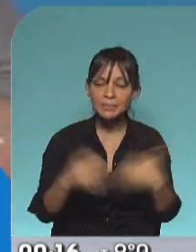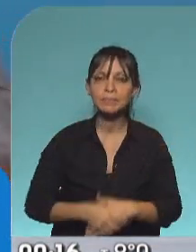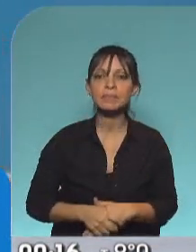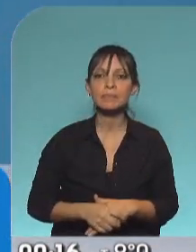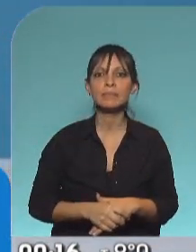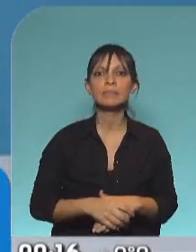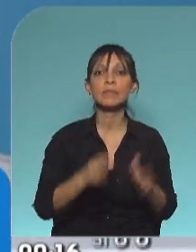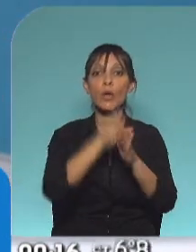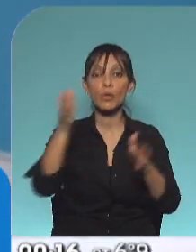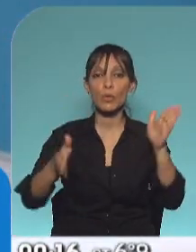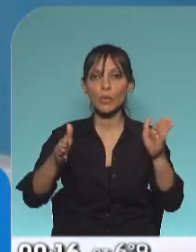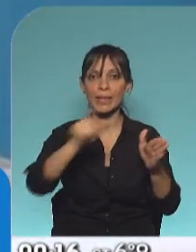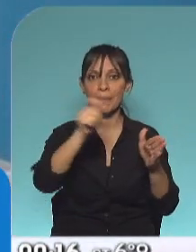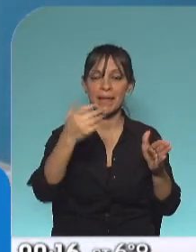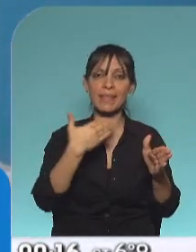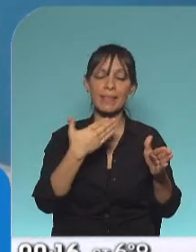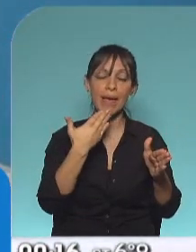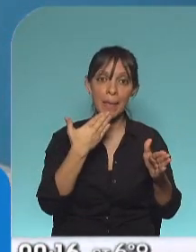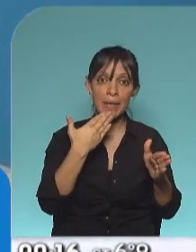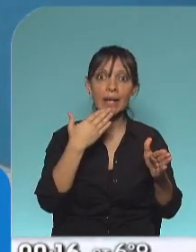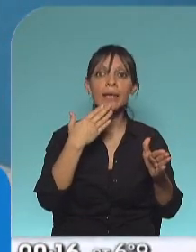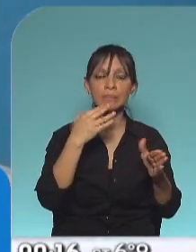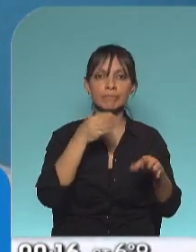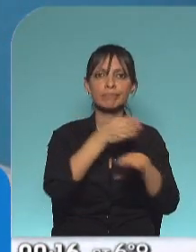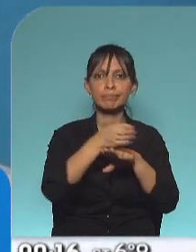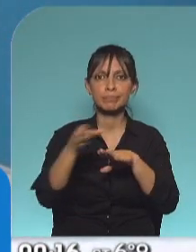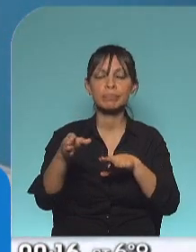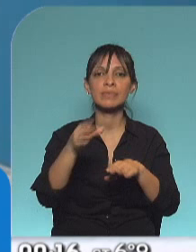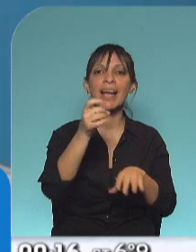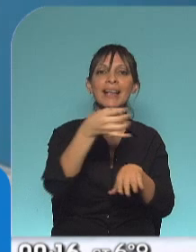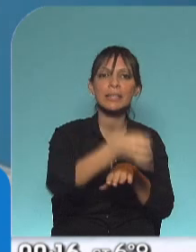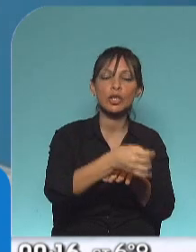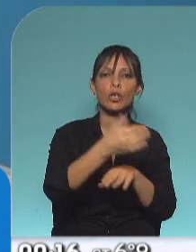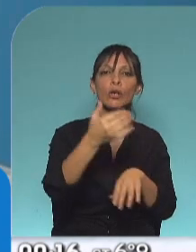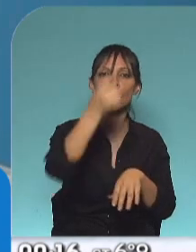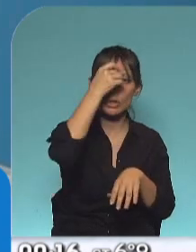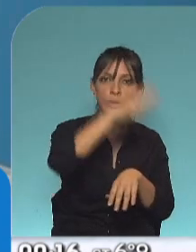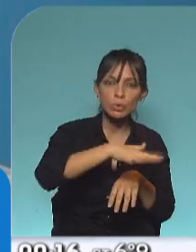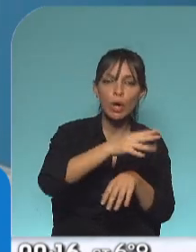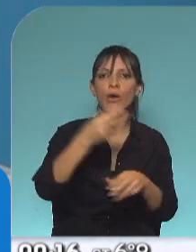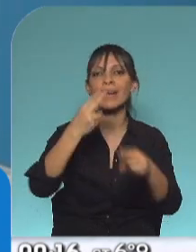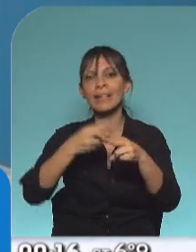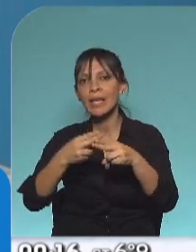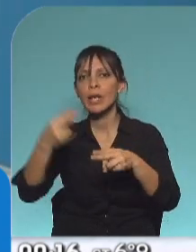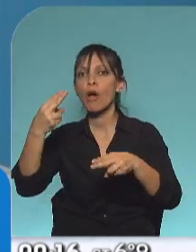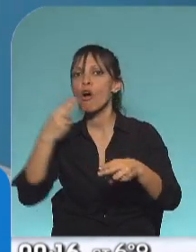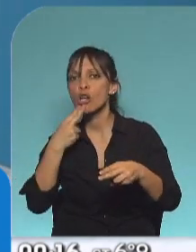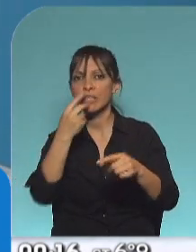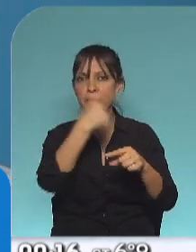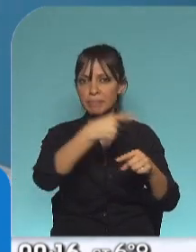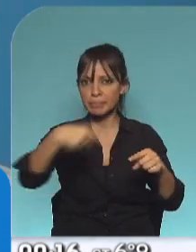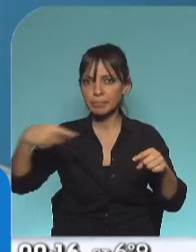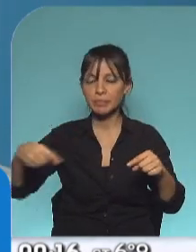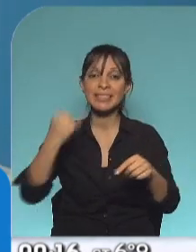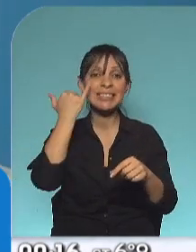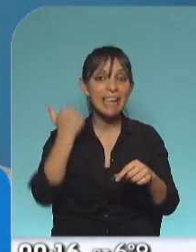mes de abril se iniciaron los testeos serológicos en las estaciones de Constitución, Retiro y Once. Ya es la quinta